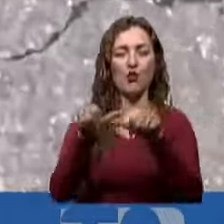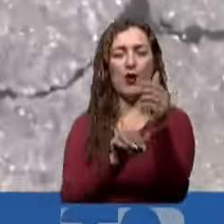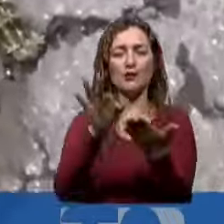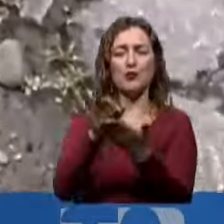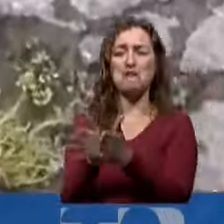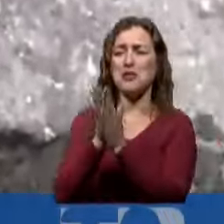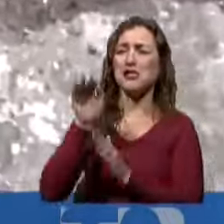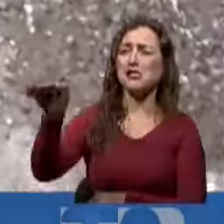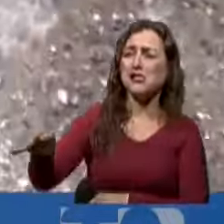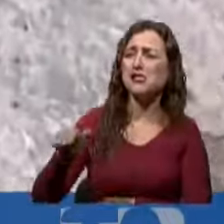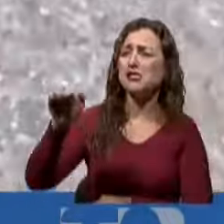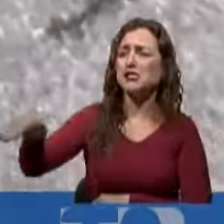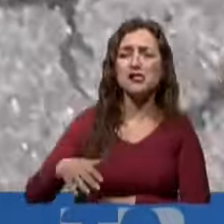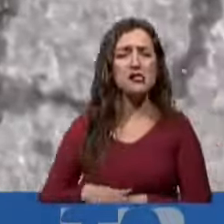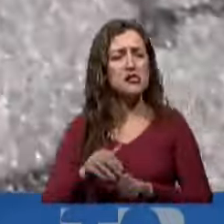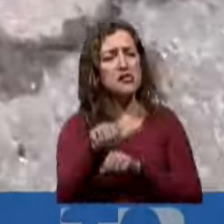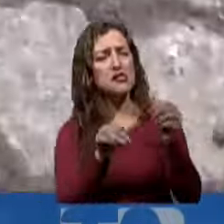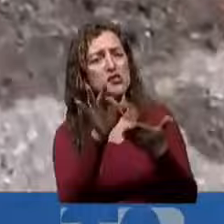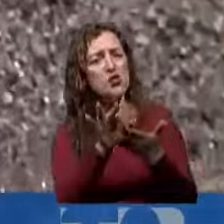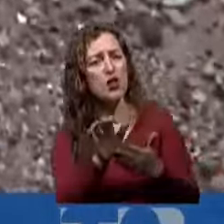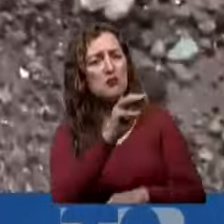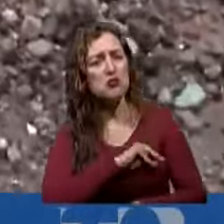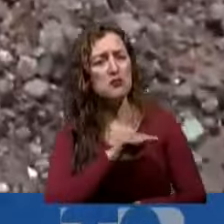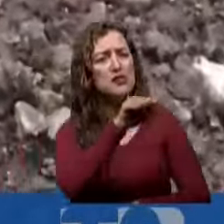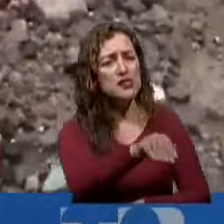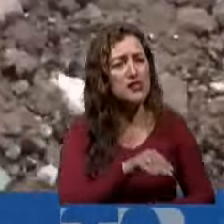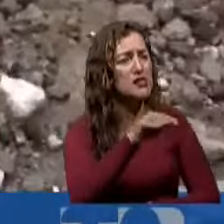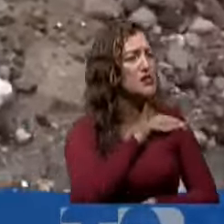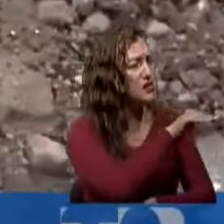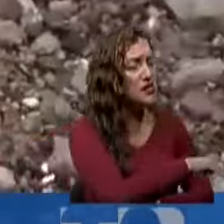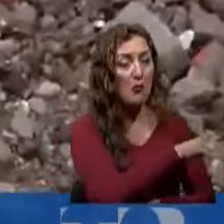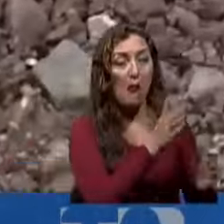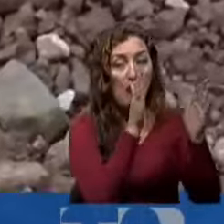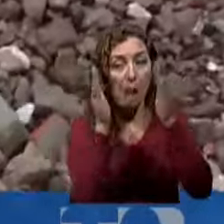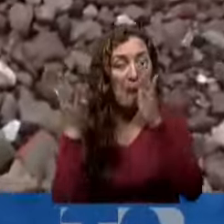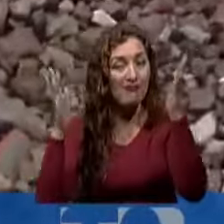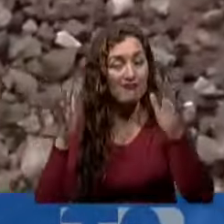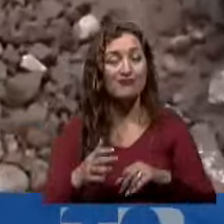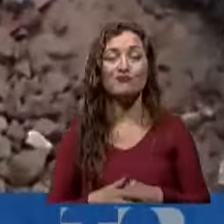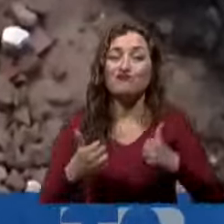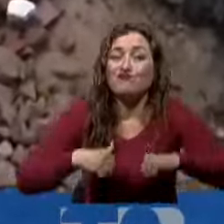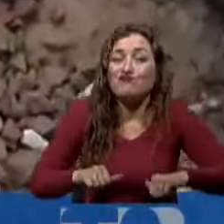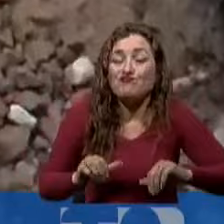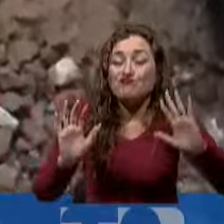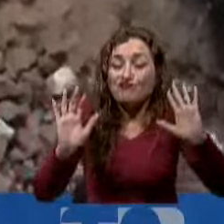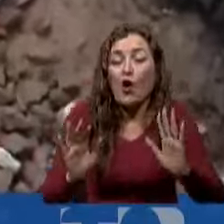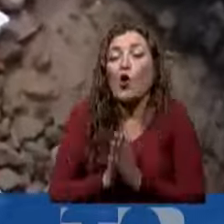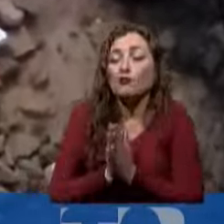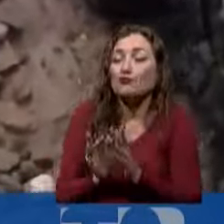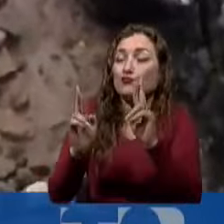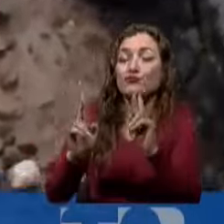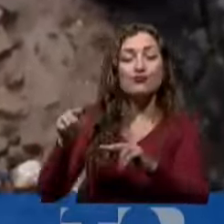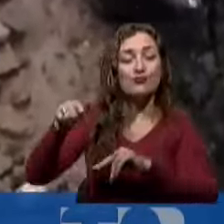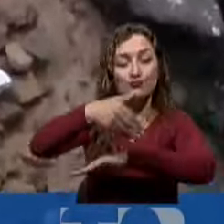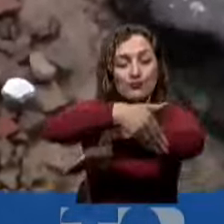administraciones zonales del Distrito Metropolitano de Quito que no están siendo atendidas por parte de las autoridades. Esperemos y desde acá hacemos un llamado. ¿Cómo